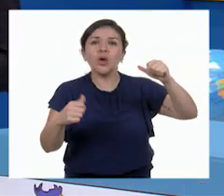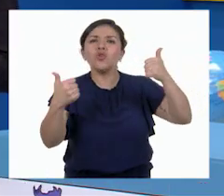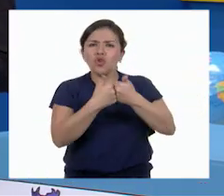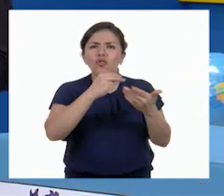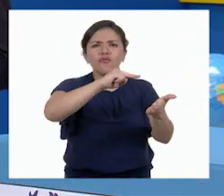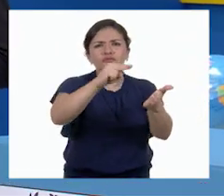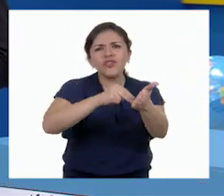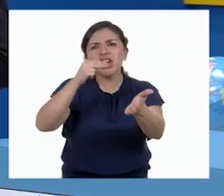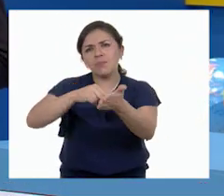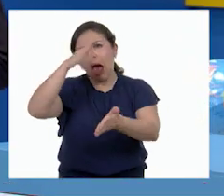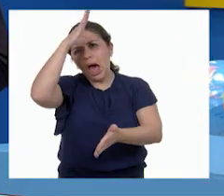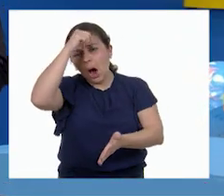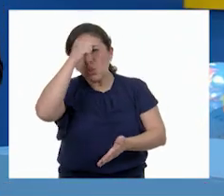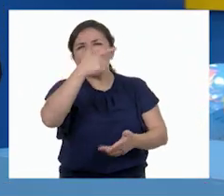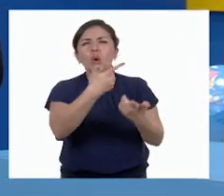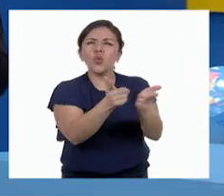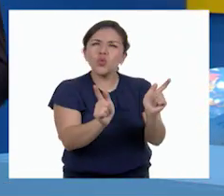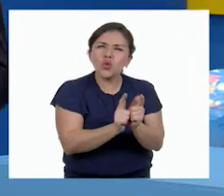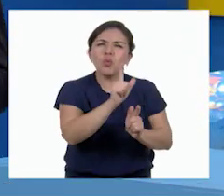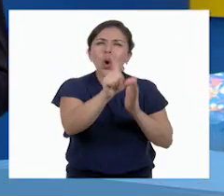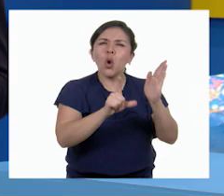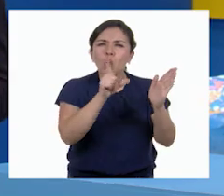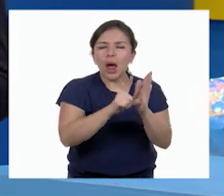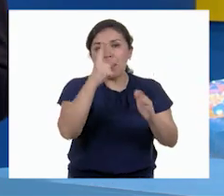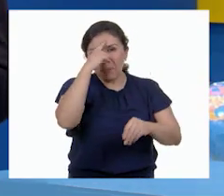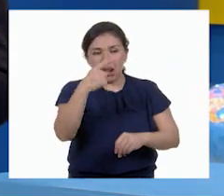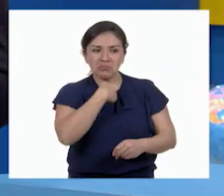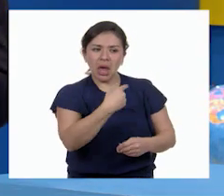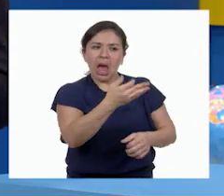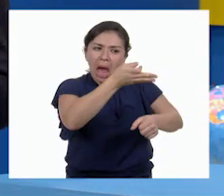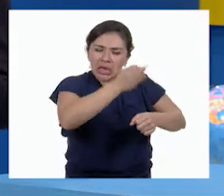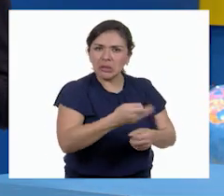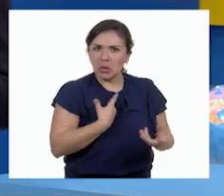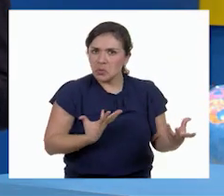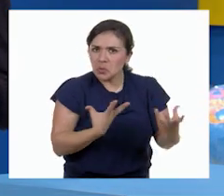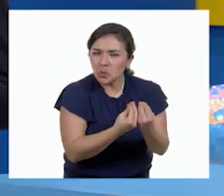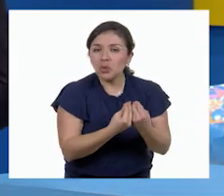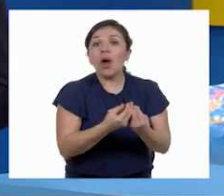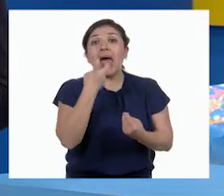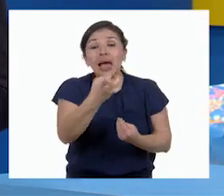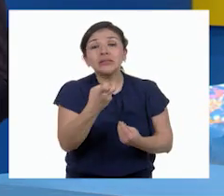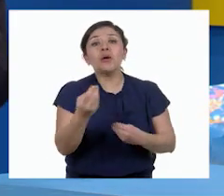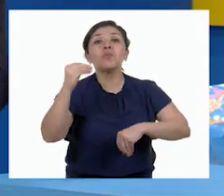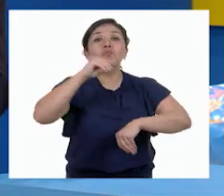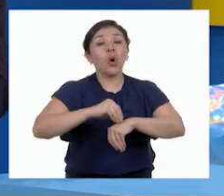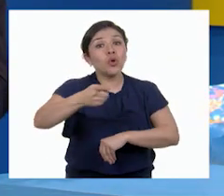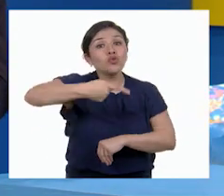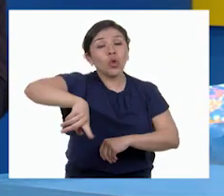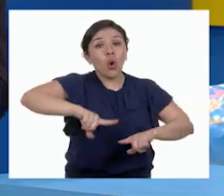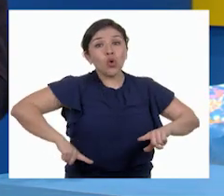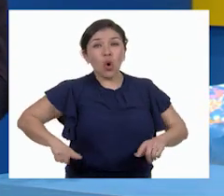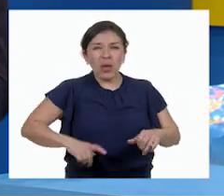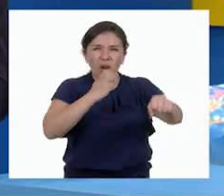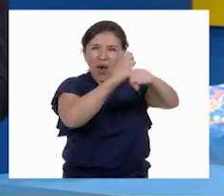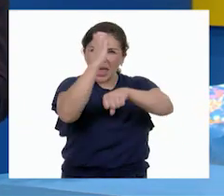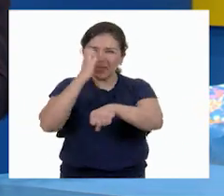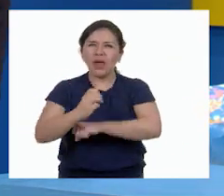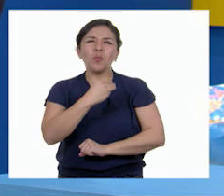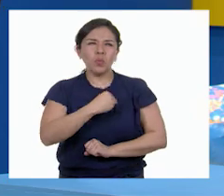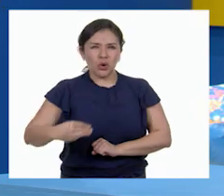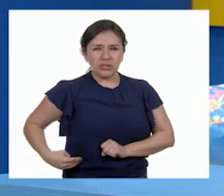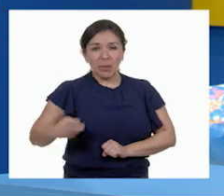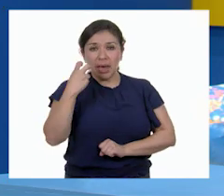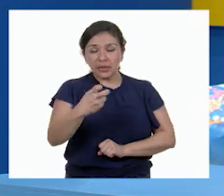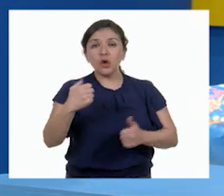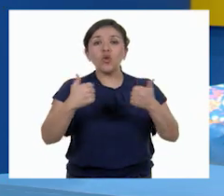pactos con esas autoridades locales y obtener su lealtad, Díaz logró hacer depender a los gobiernos estatales y municipales